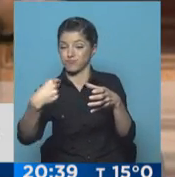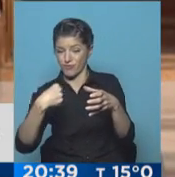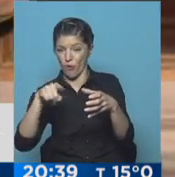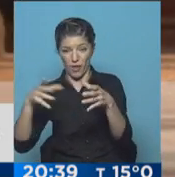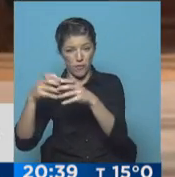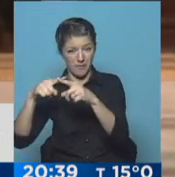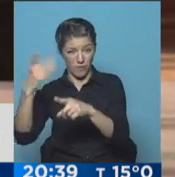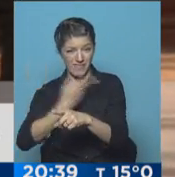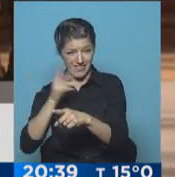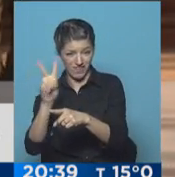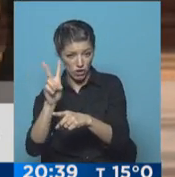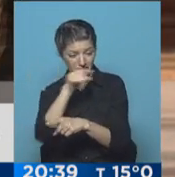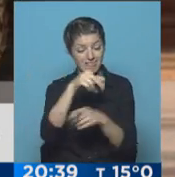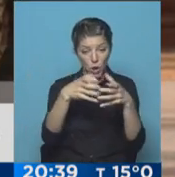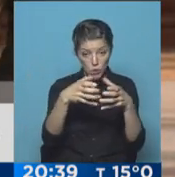Del otro lado están